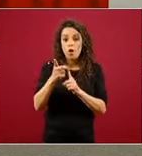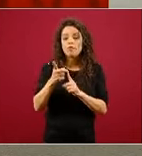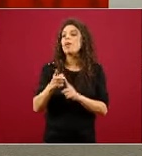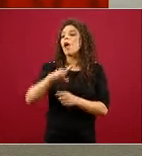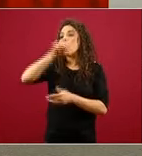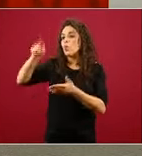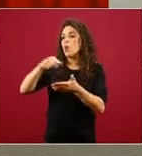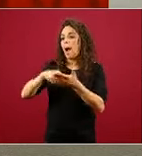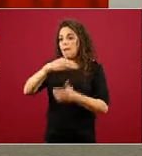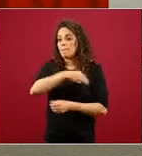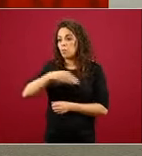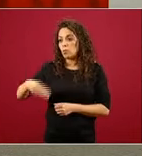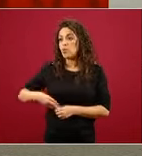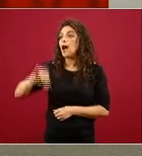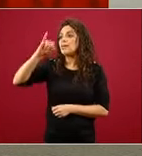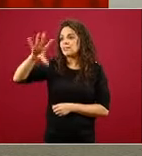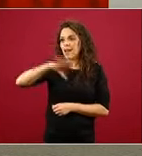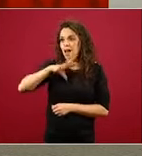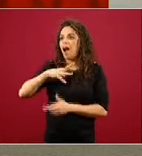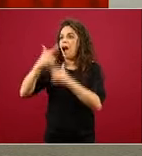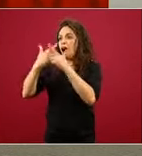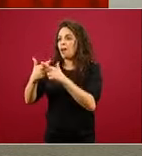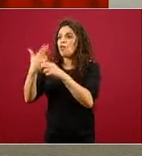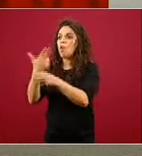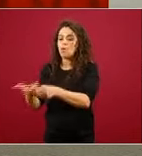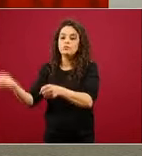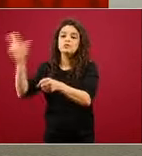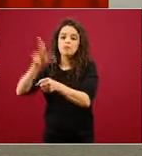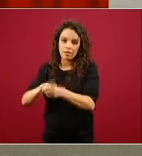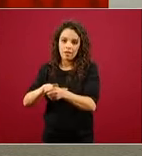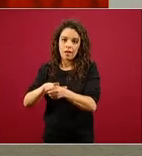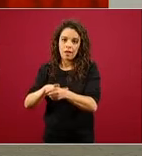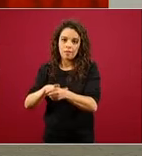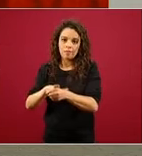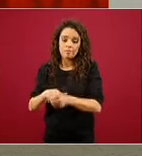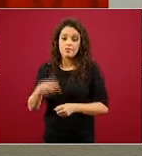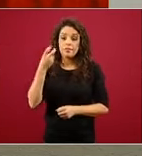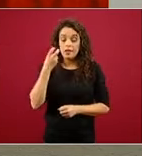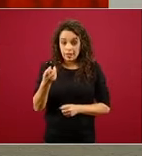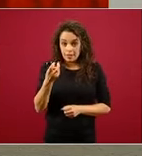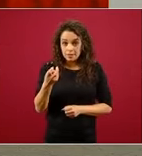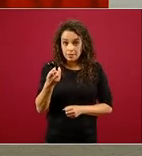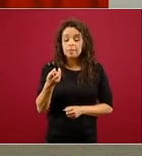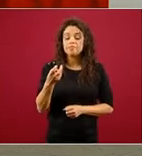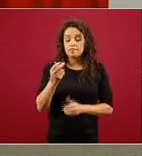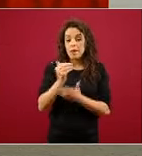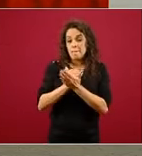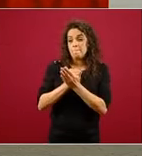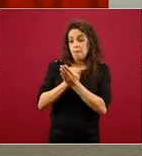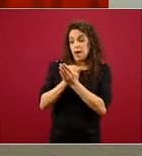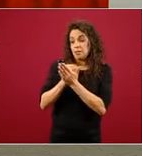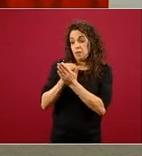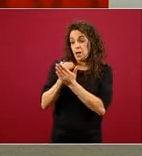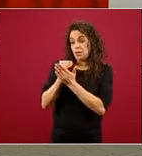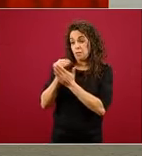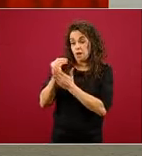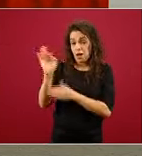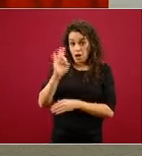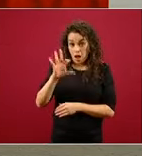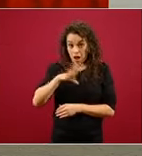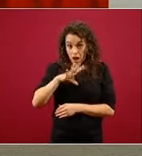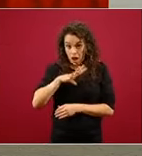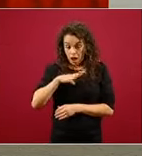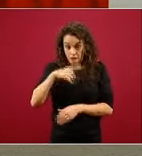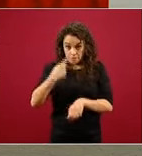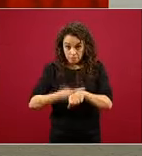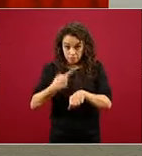lo tenga. Esto entonces lógicamente contribuye que en la medida de que se incrementa la transmisión, el aumento